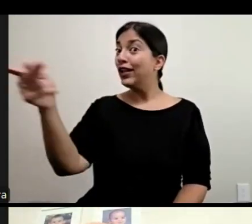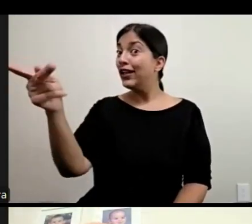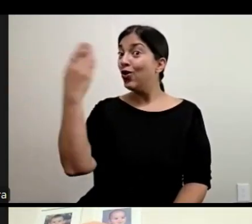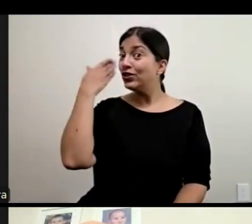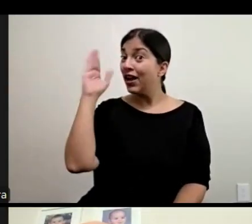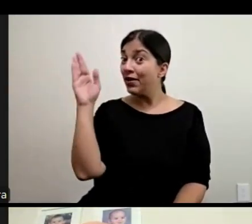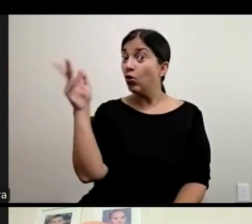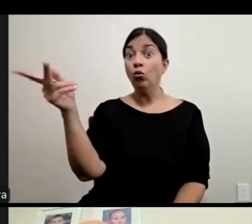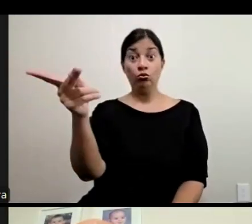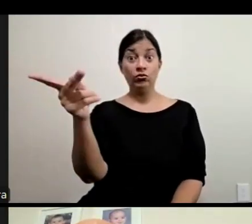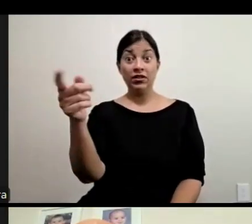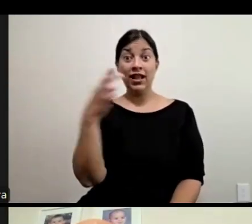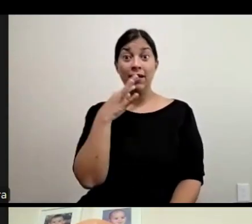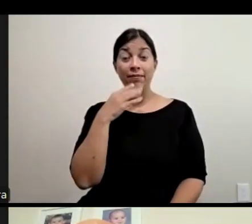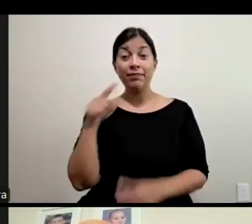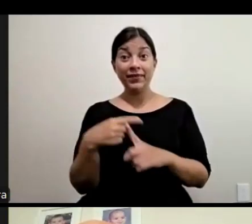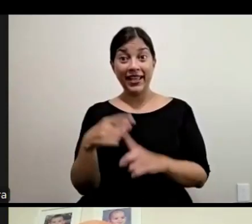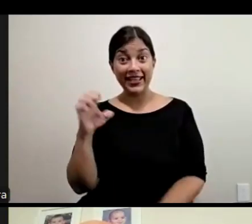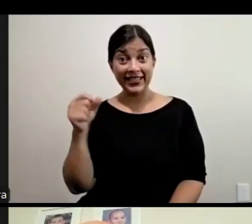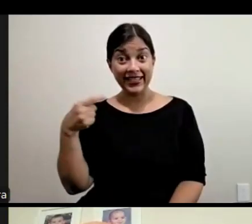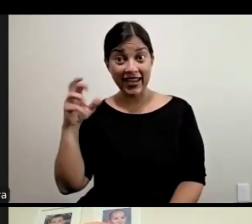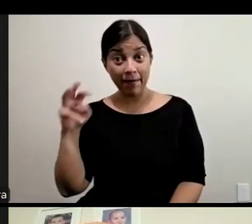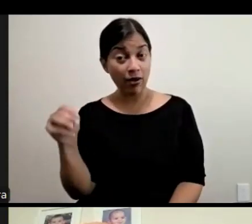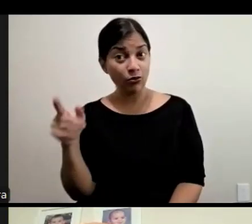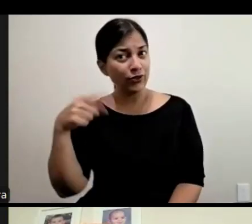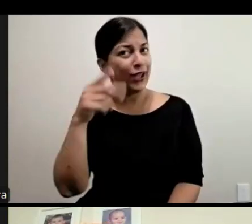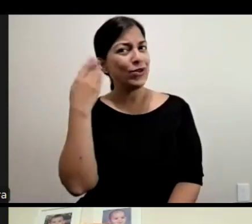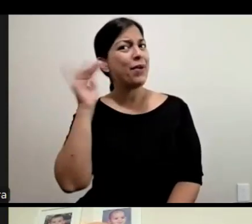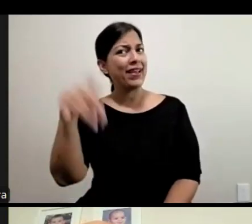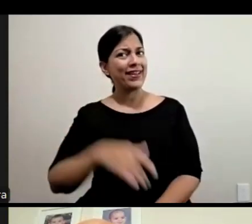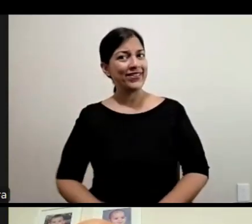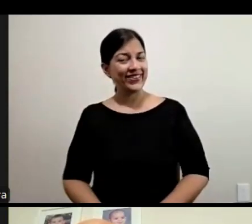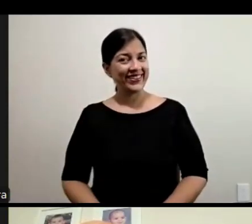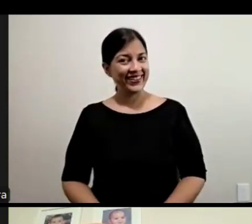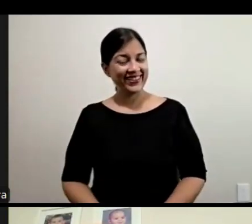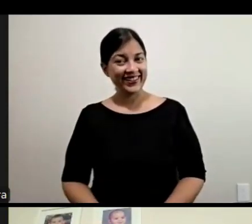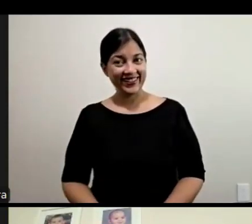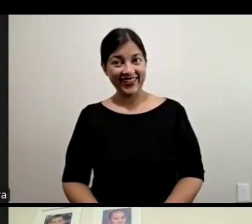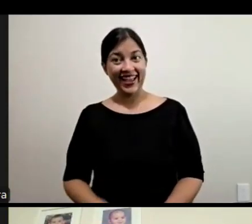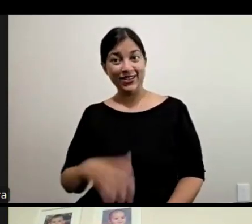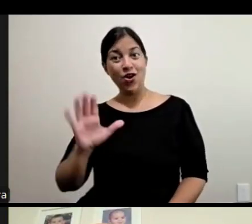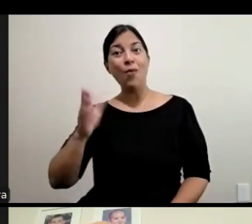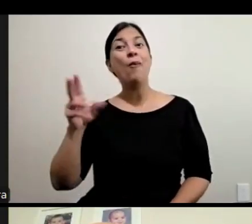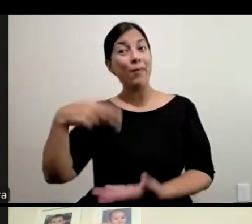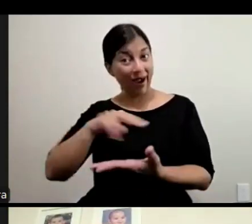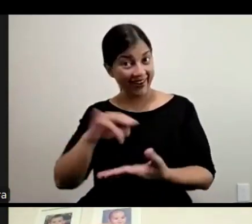pasaron eso de la esgrima. Ustedes no sabían esa parte. Que en la esgrima estaban bailando. Exactamente. Porque dice que